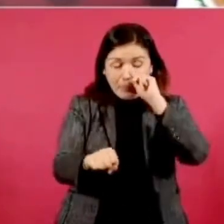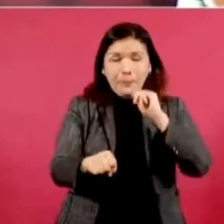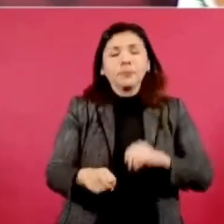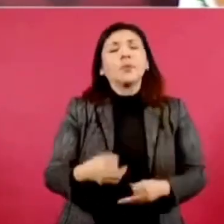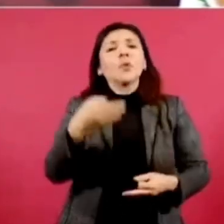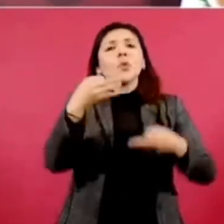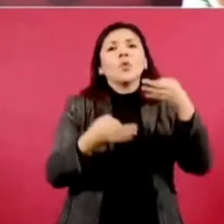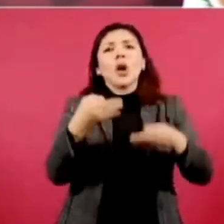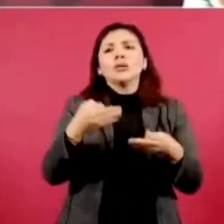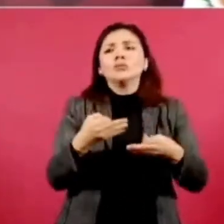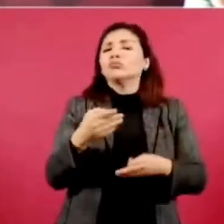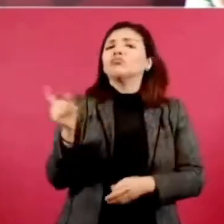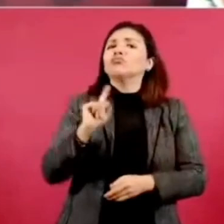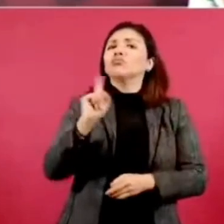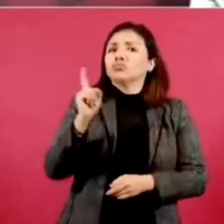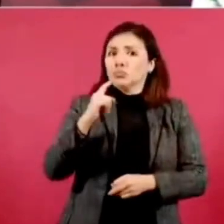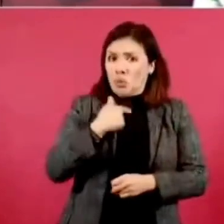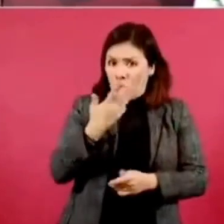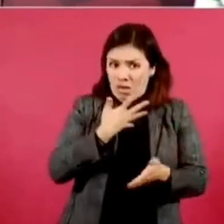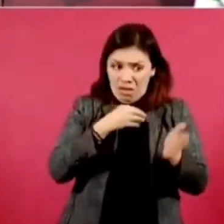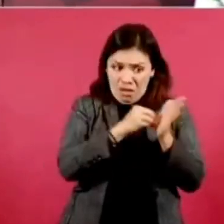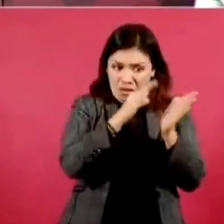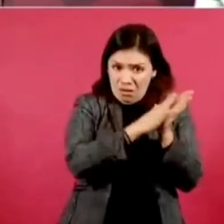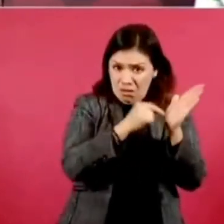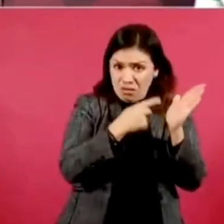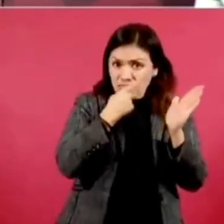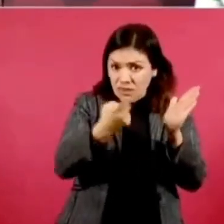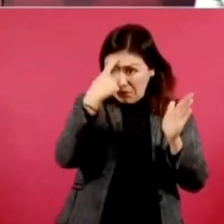niega la orden de aprehensión.